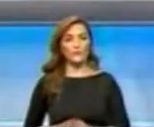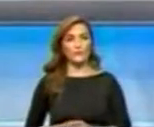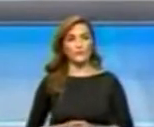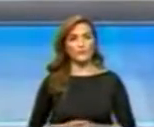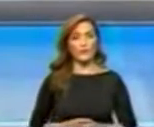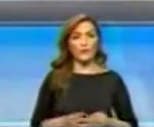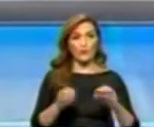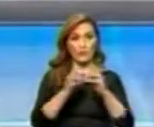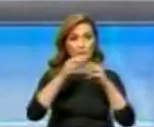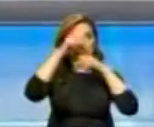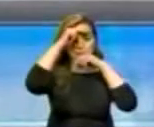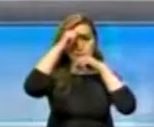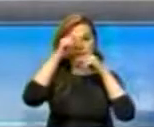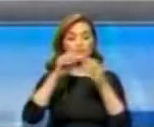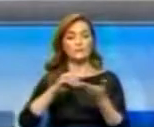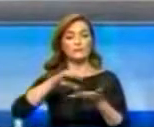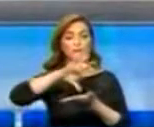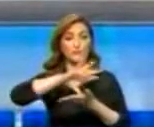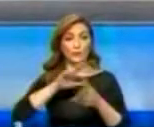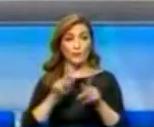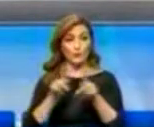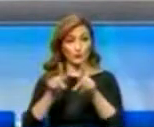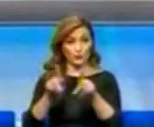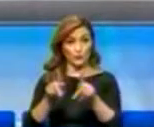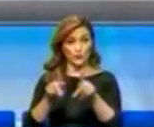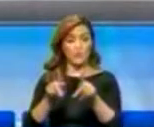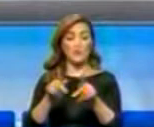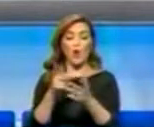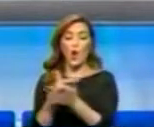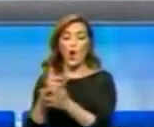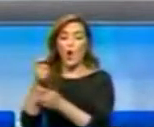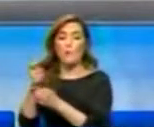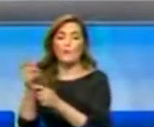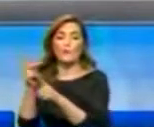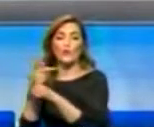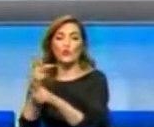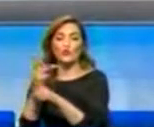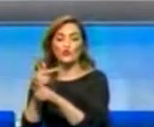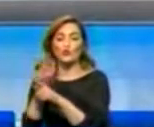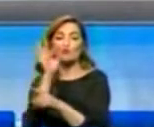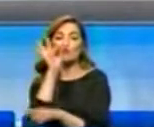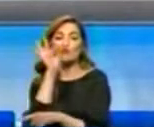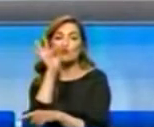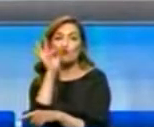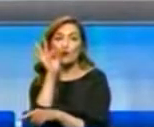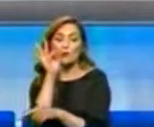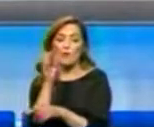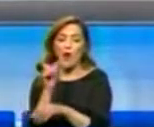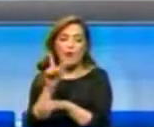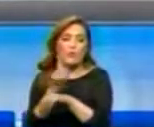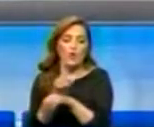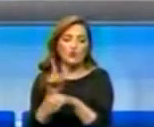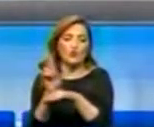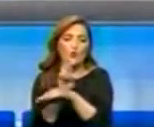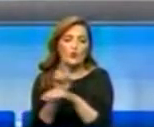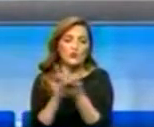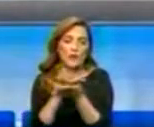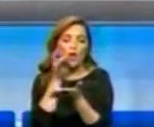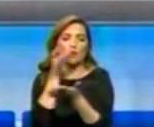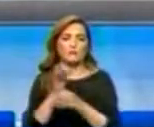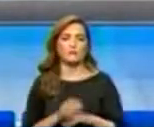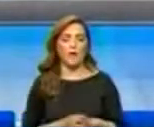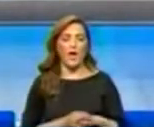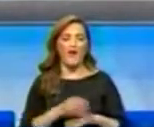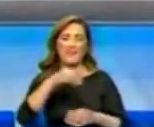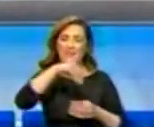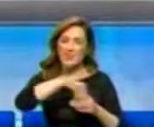Más noticias, la Asamblea permitiría únicamente la importación de cannabis medicinal y no autorizaría la siembra y producción de esta planta.